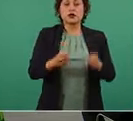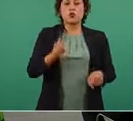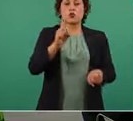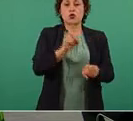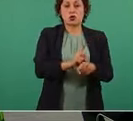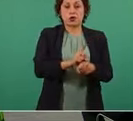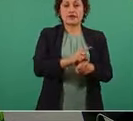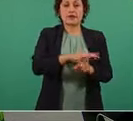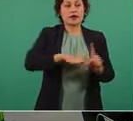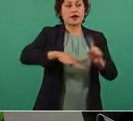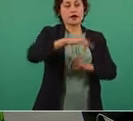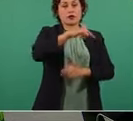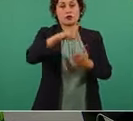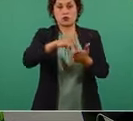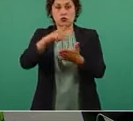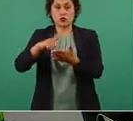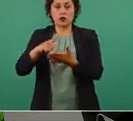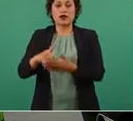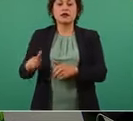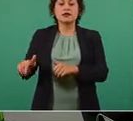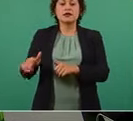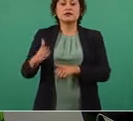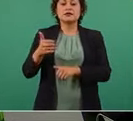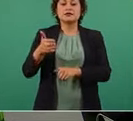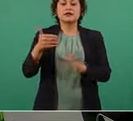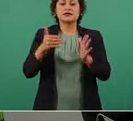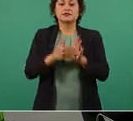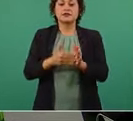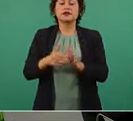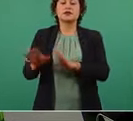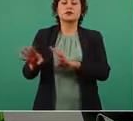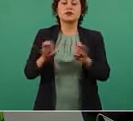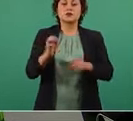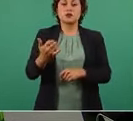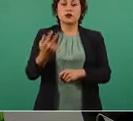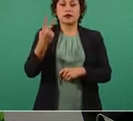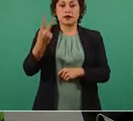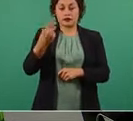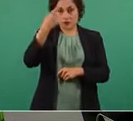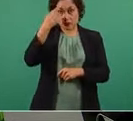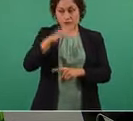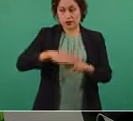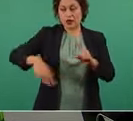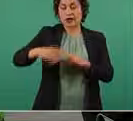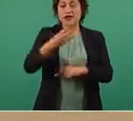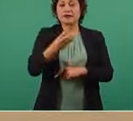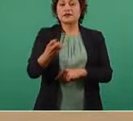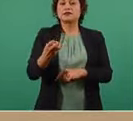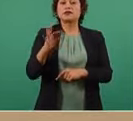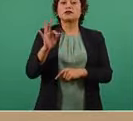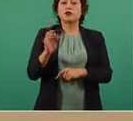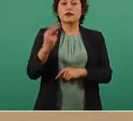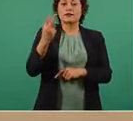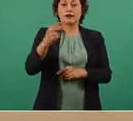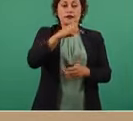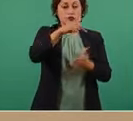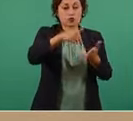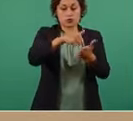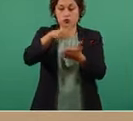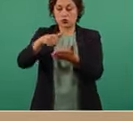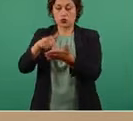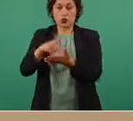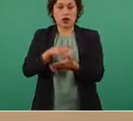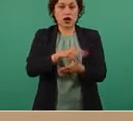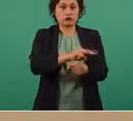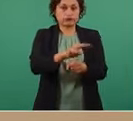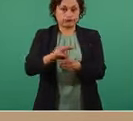estratégicas, 6.952 hombres dándole seguridad a 342 instalaciones estratégicas,